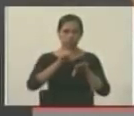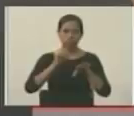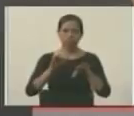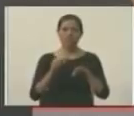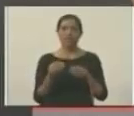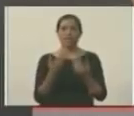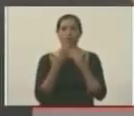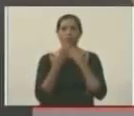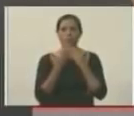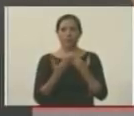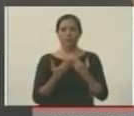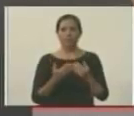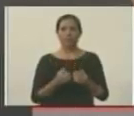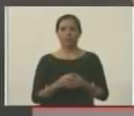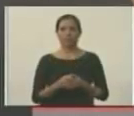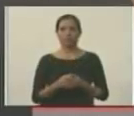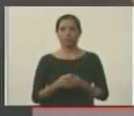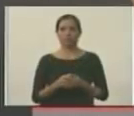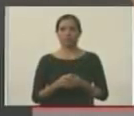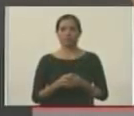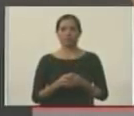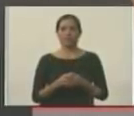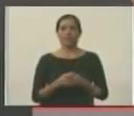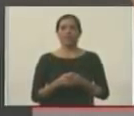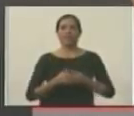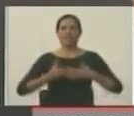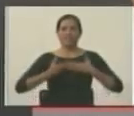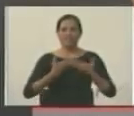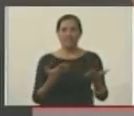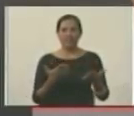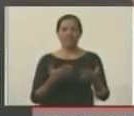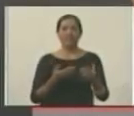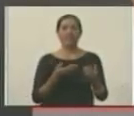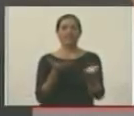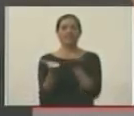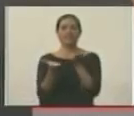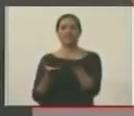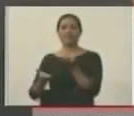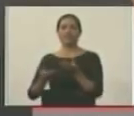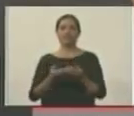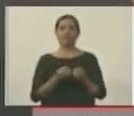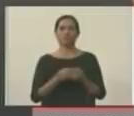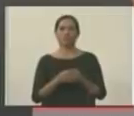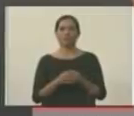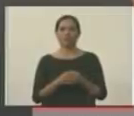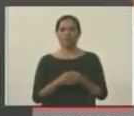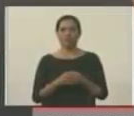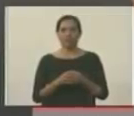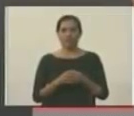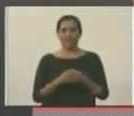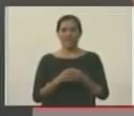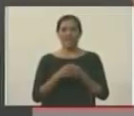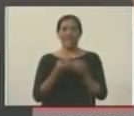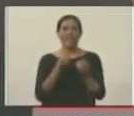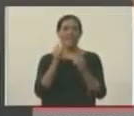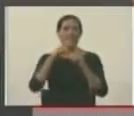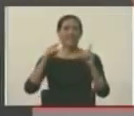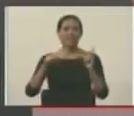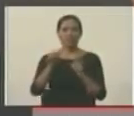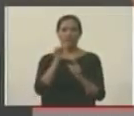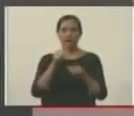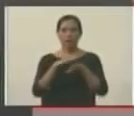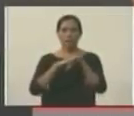permita darle servicio eléctrico, servicio de agua, Aristóbulo. Diosdado. Perdón,